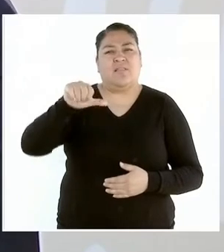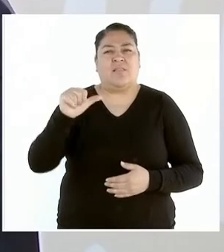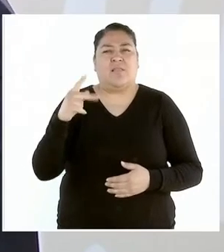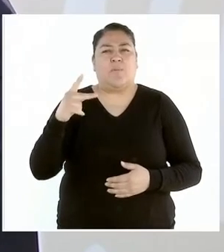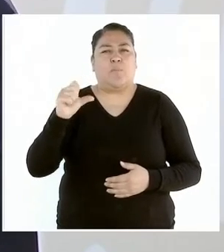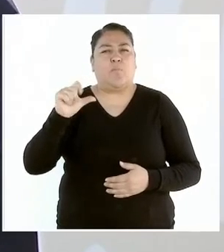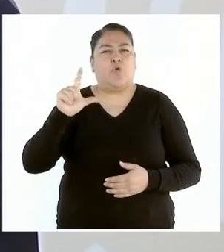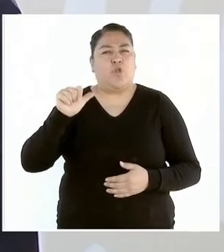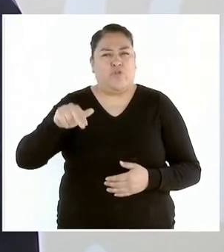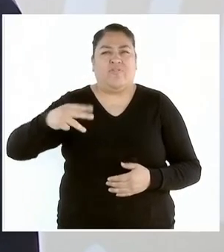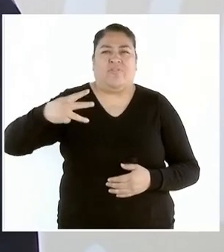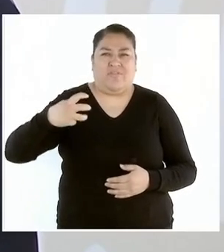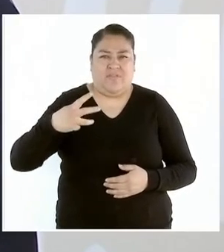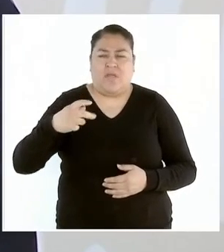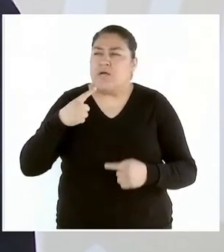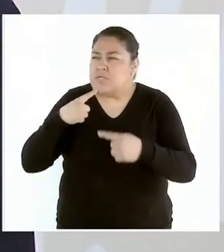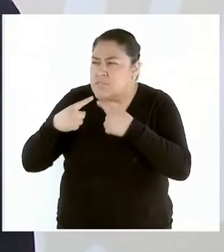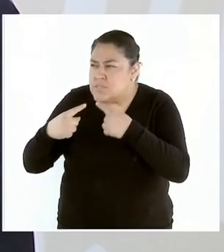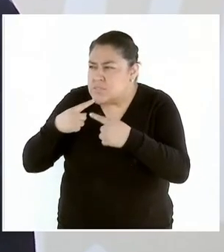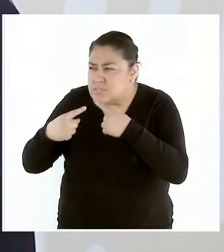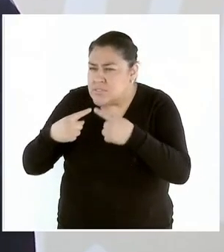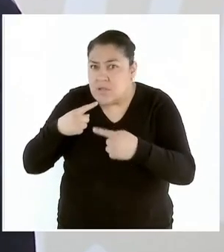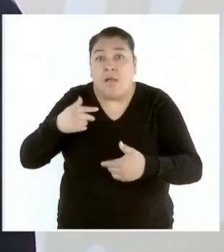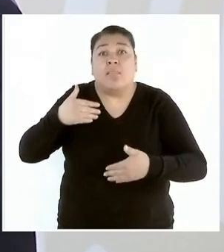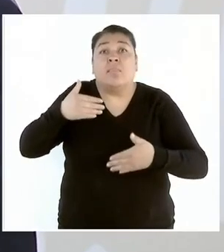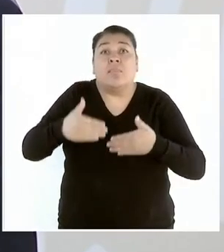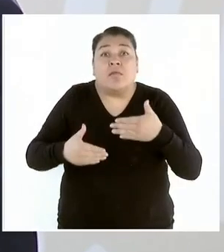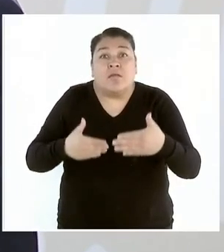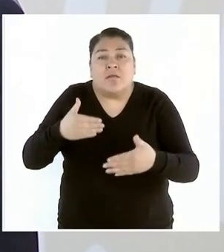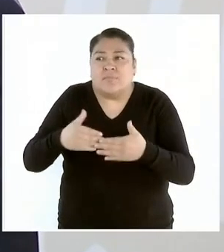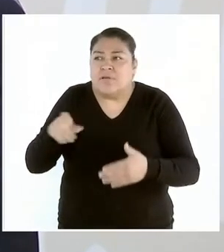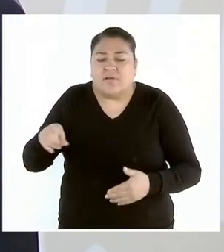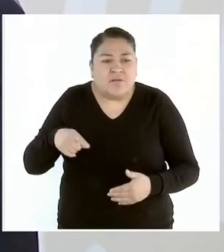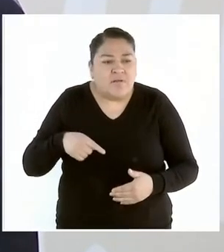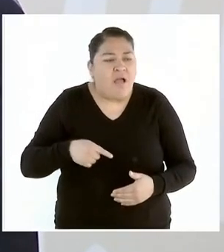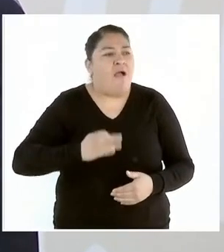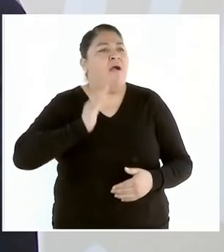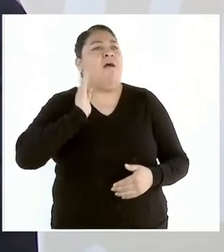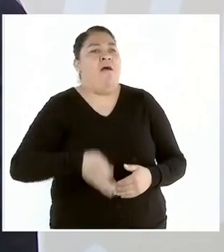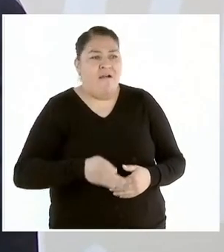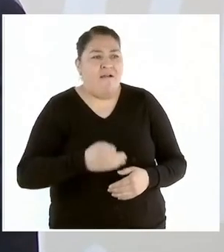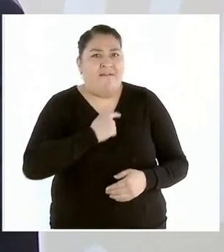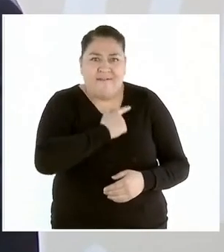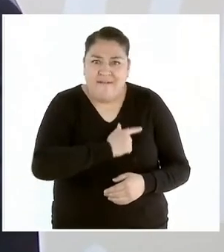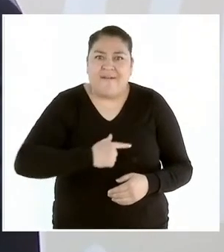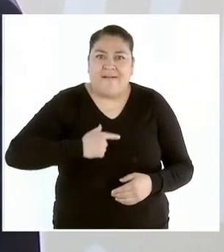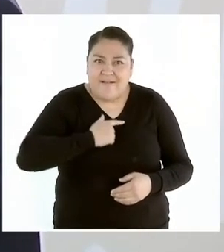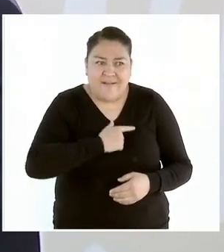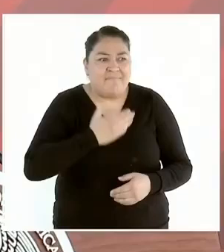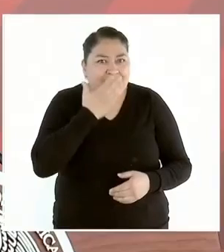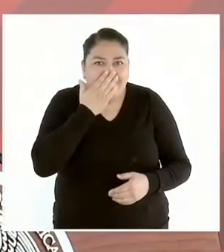el cual vio con entusiasmo la idea de contar